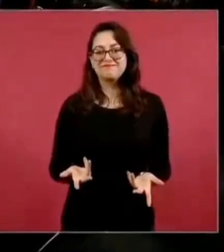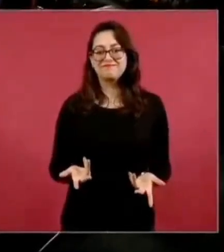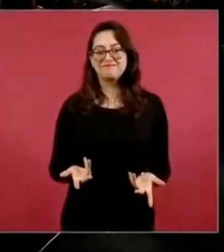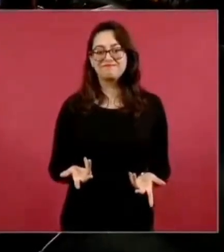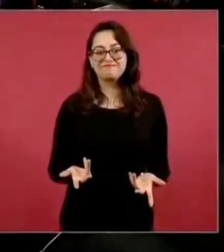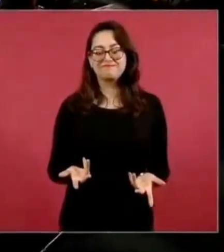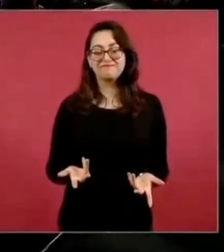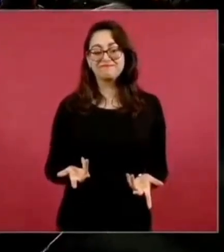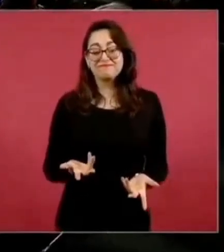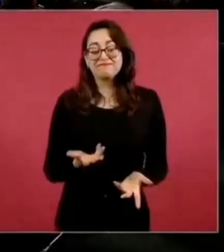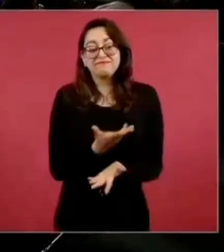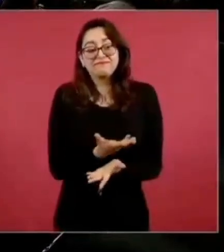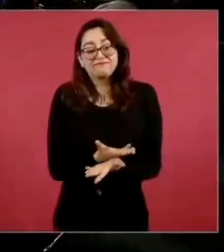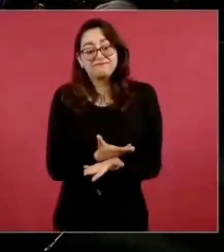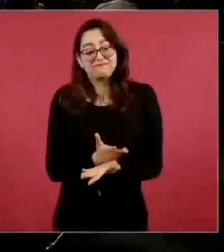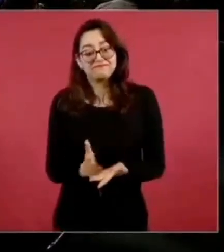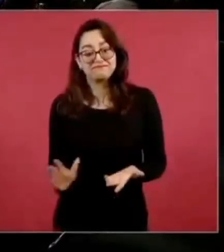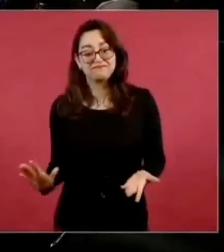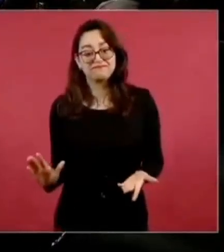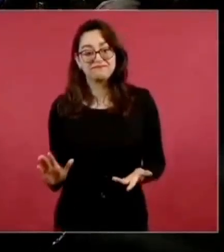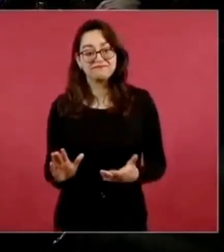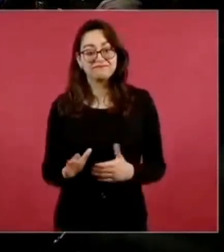Además, 4